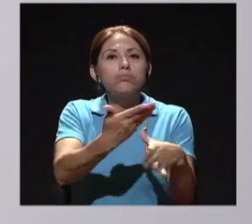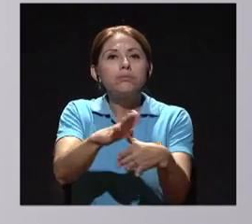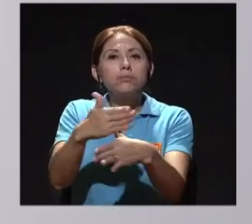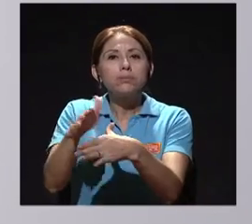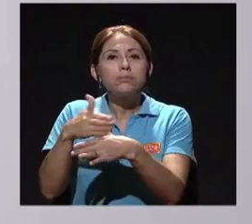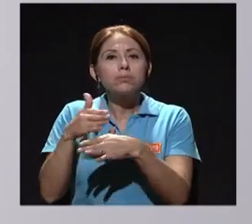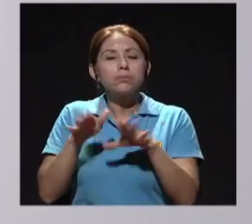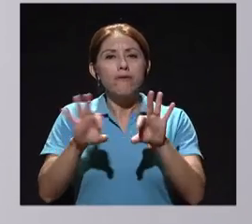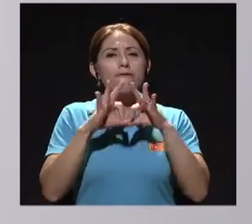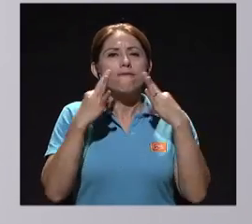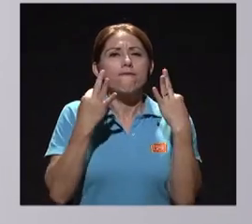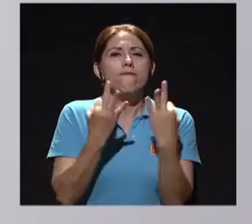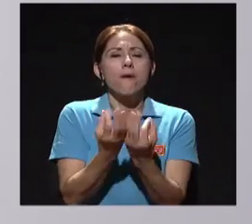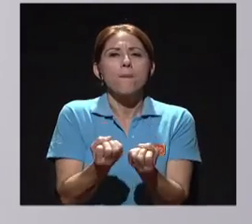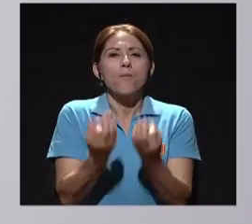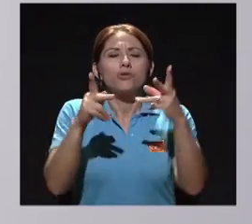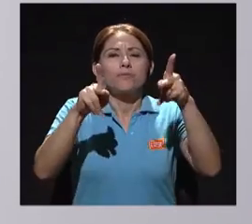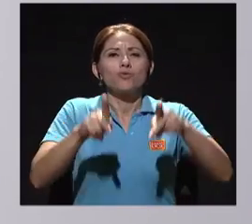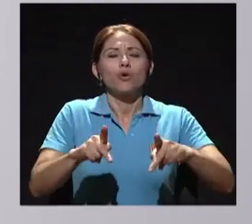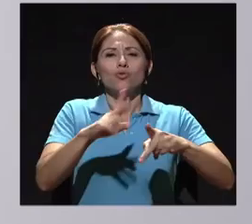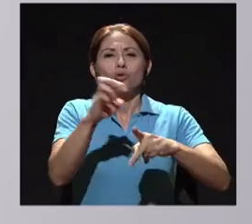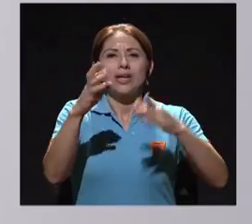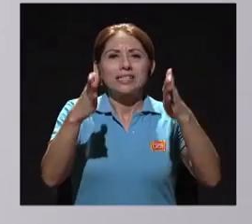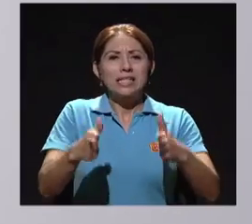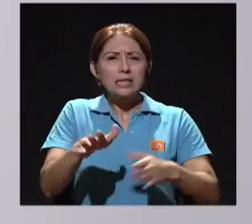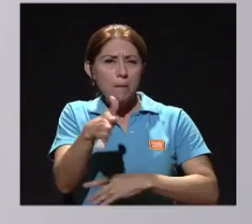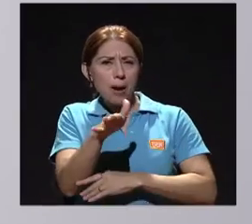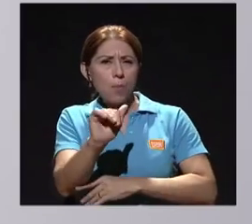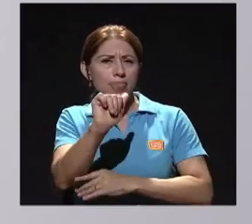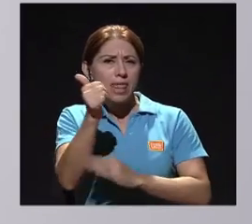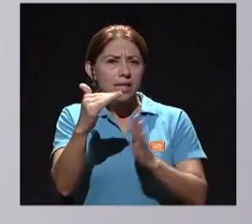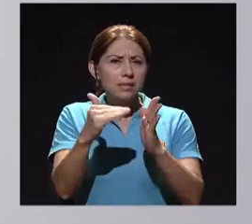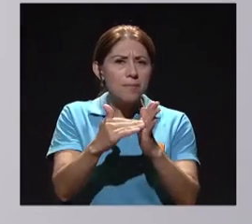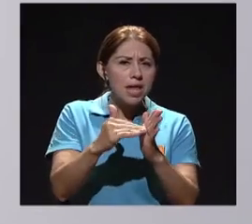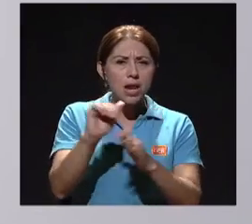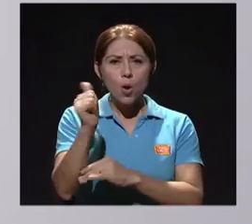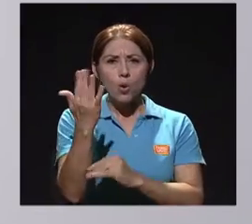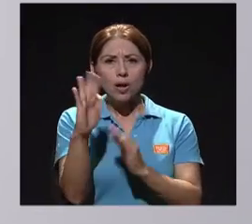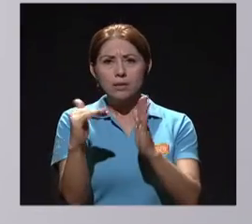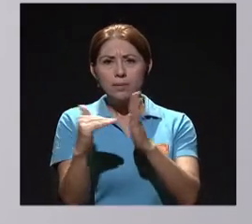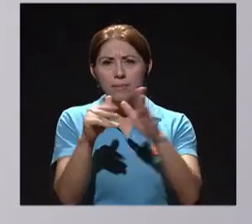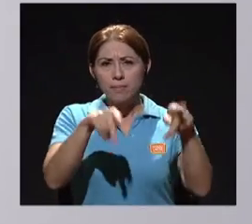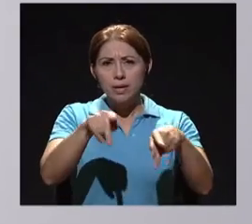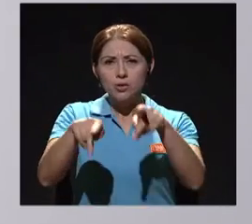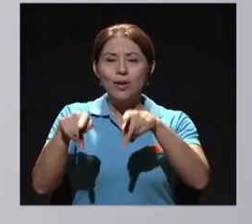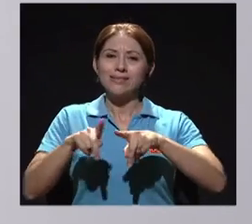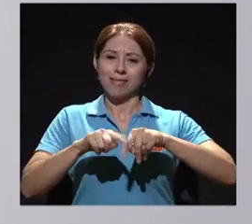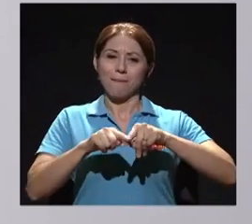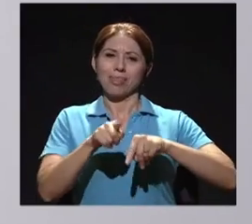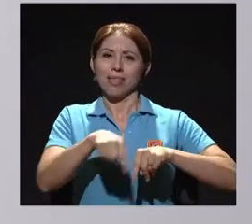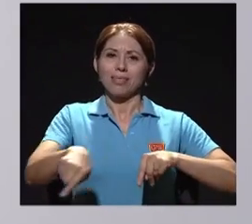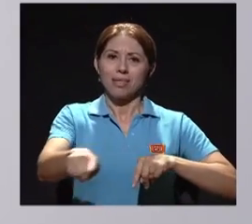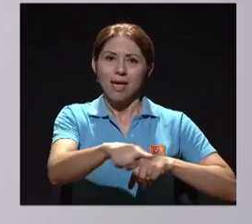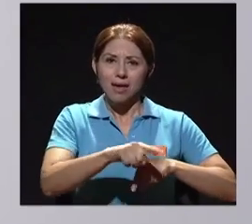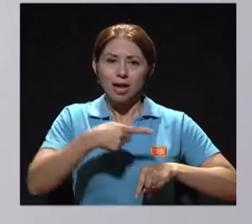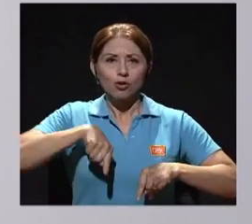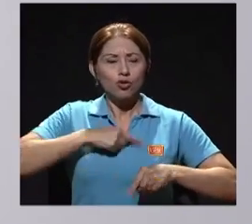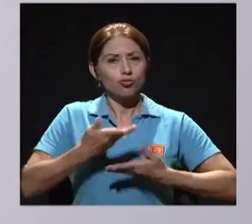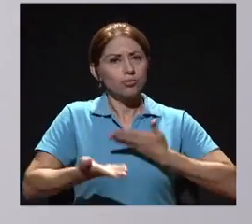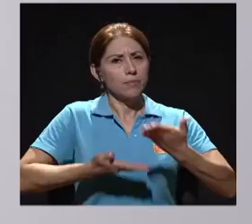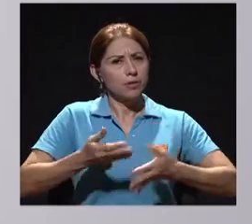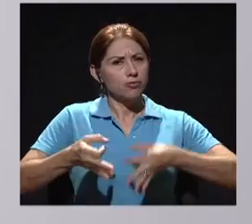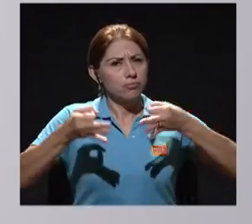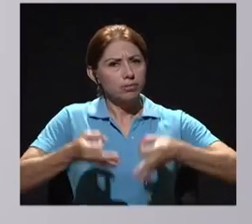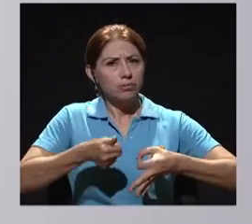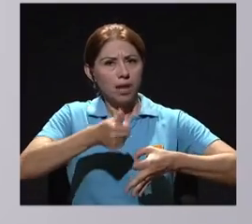de muchos muchos constantes 10.000 a 15.000 personas dependen de que nos demos un buen servicio de